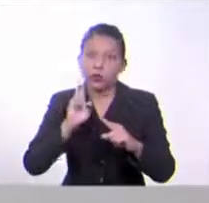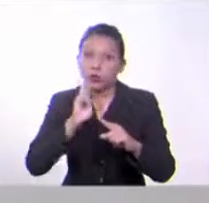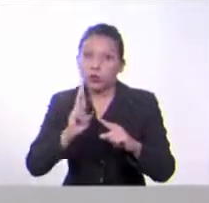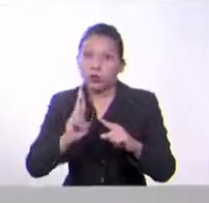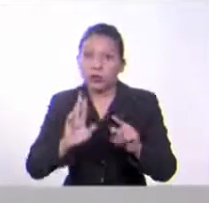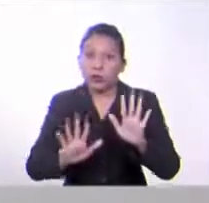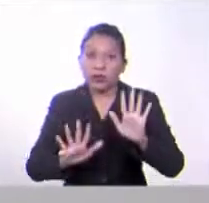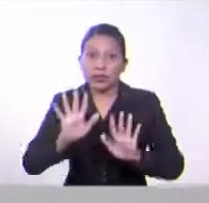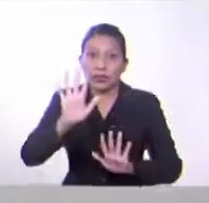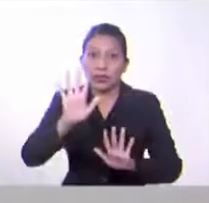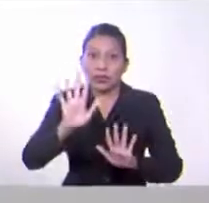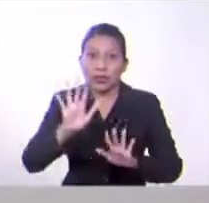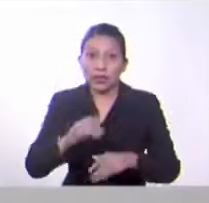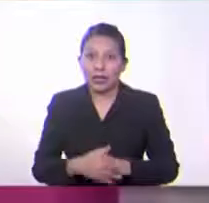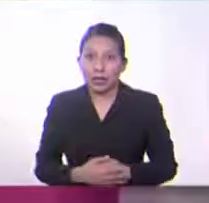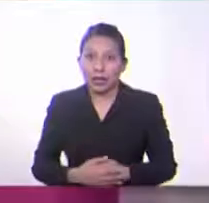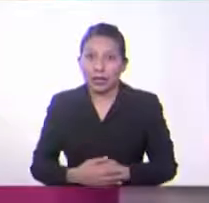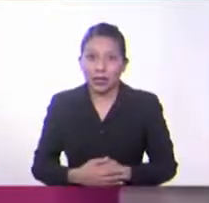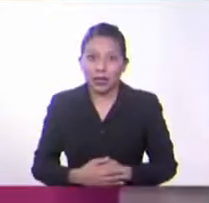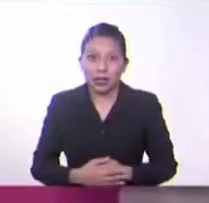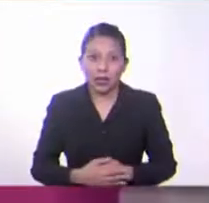Eso es lo que estás haciendo.